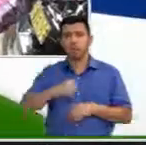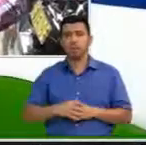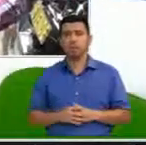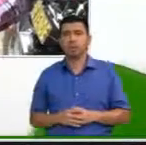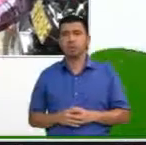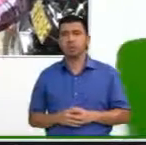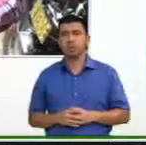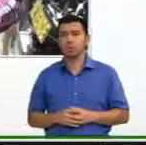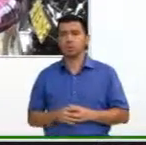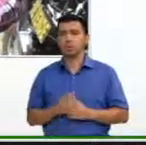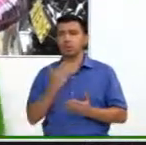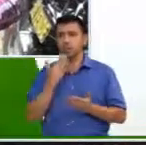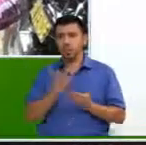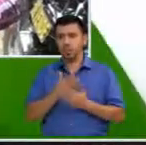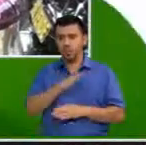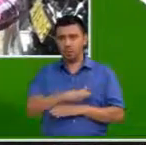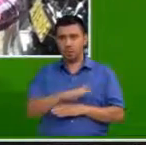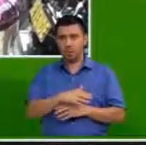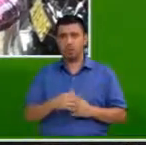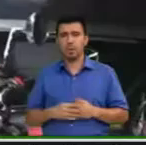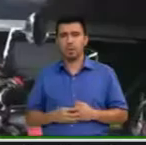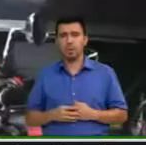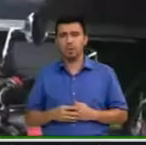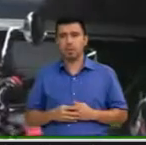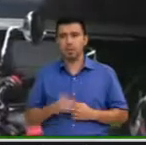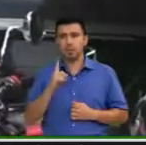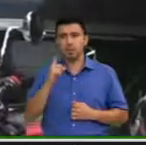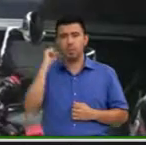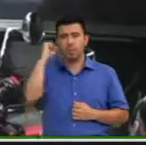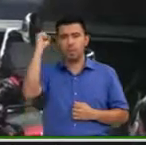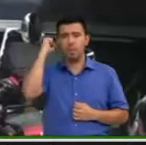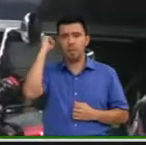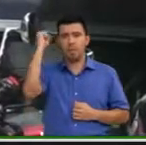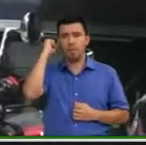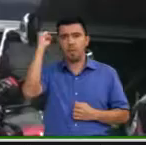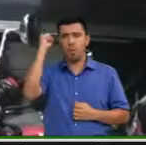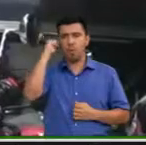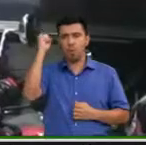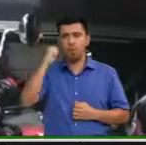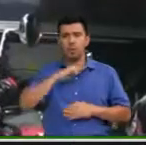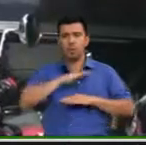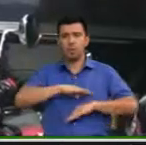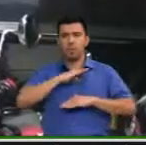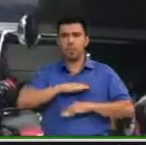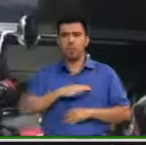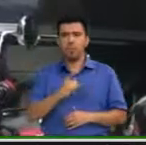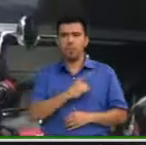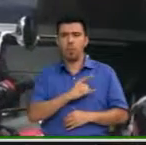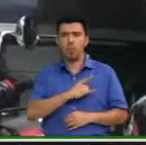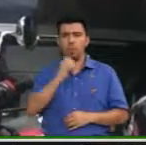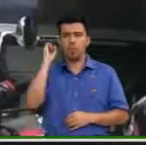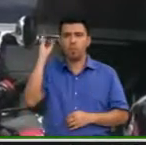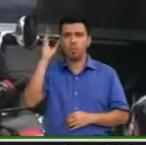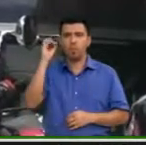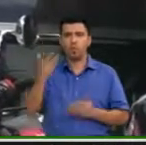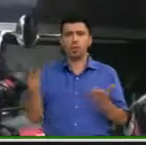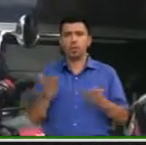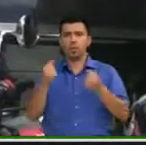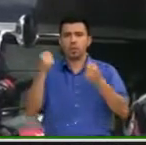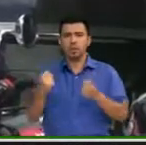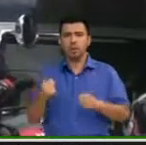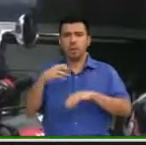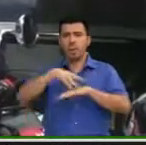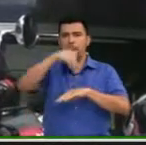gracias buenas tardes así es una protesta pacífica adelantaron los estudiantes de la universidad industrial de santander sede en málaga